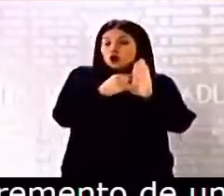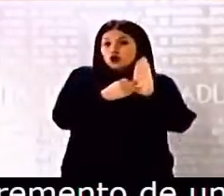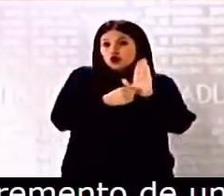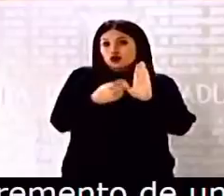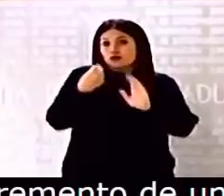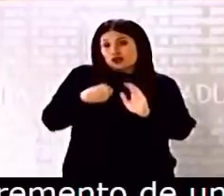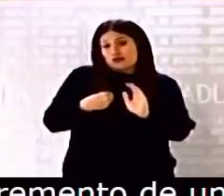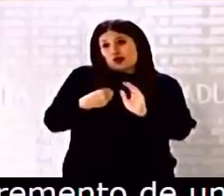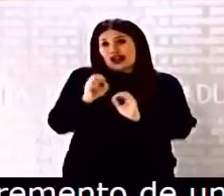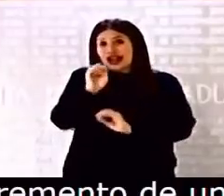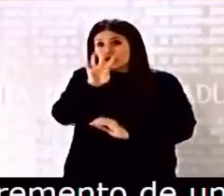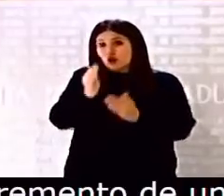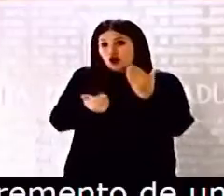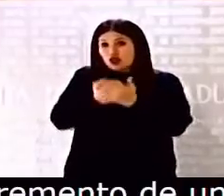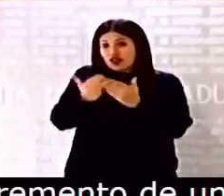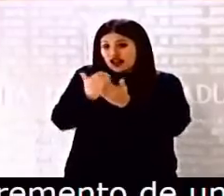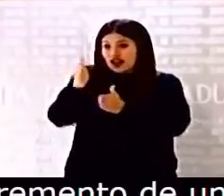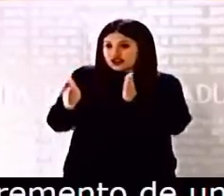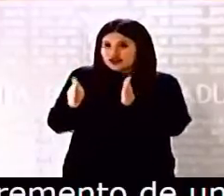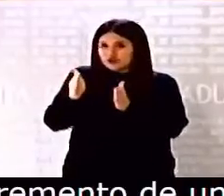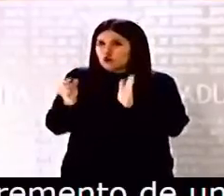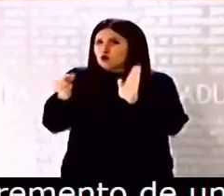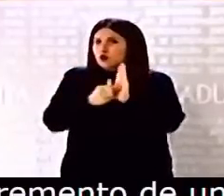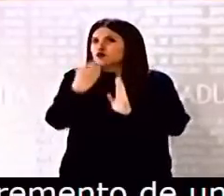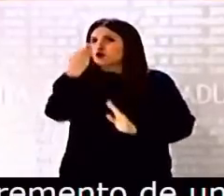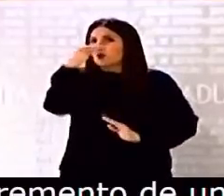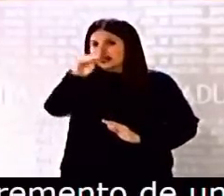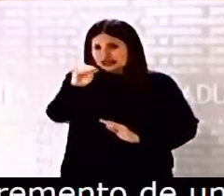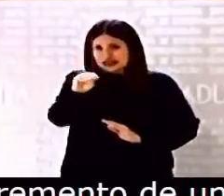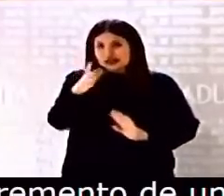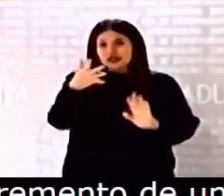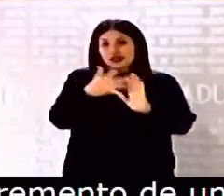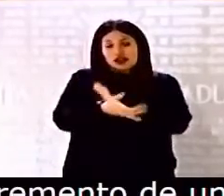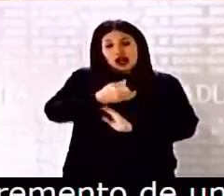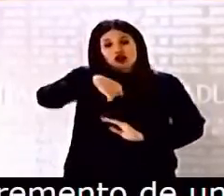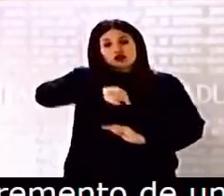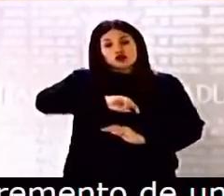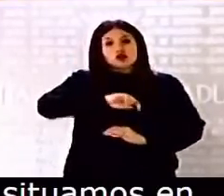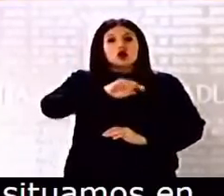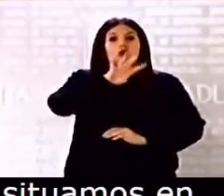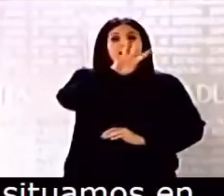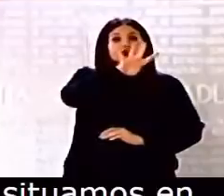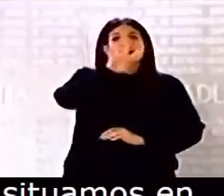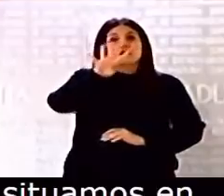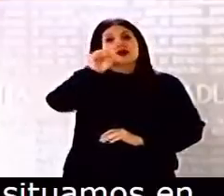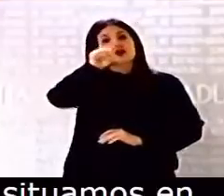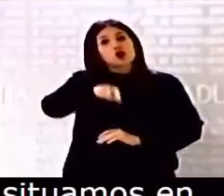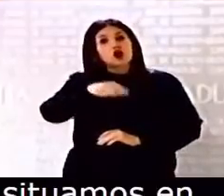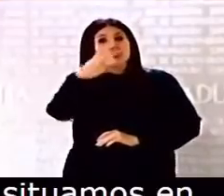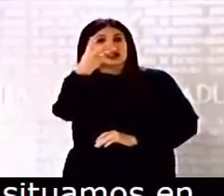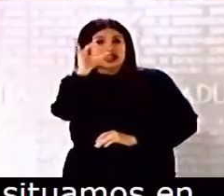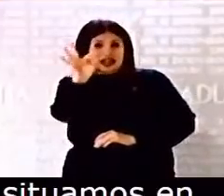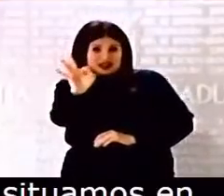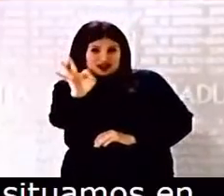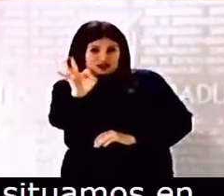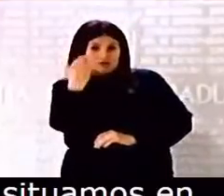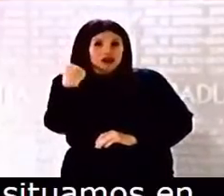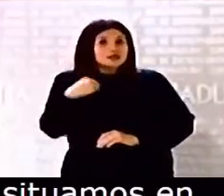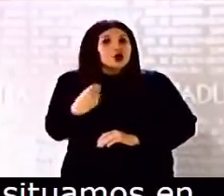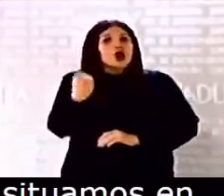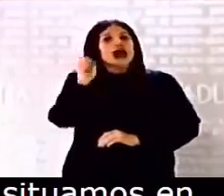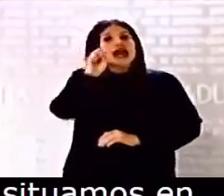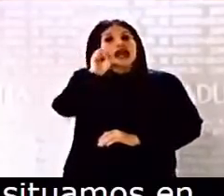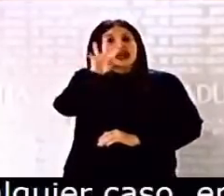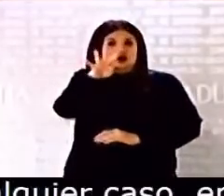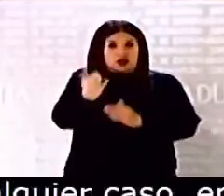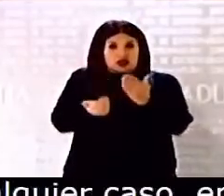días. Nos situamos en 44,30 en incidencia acumulada a los 14 días, en cualquier caso, en nivel